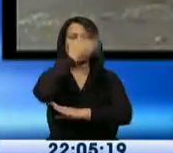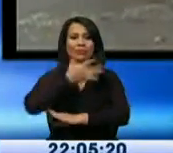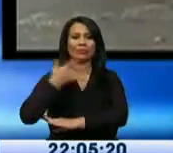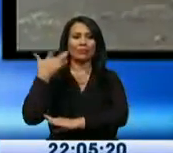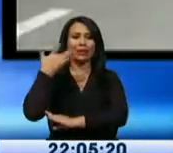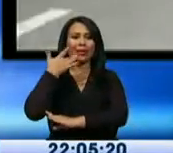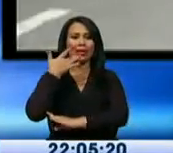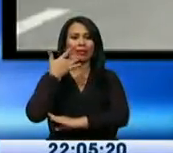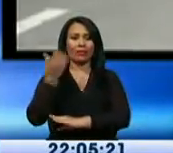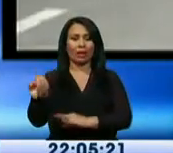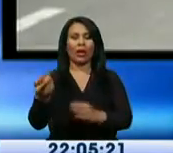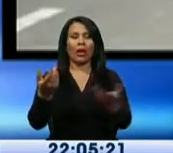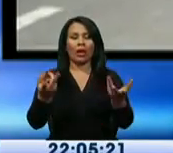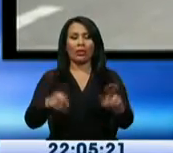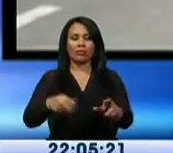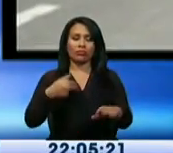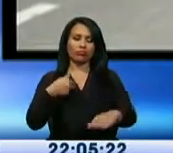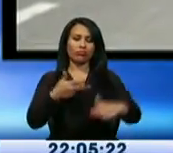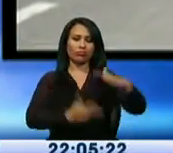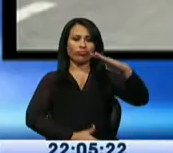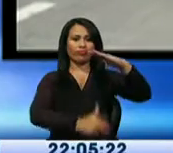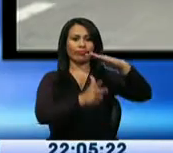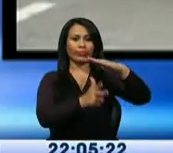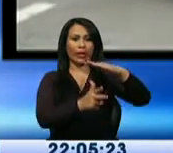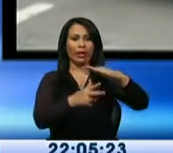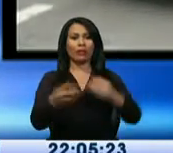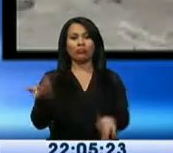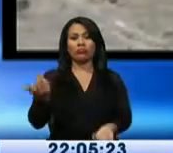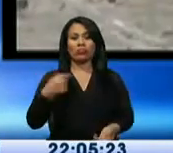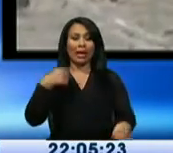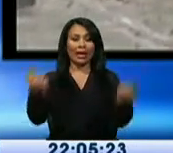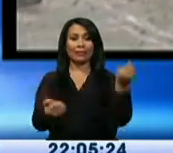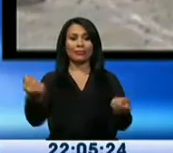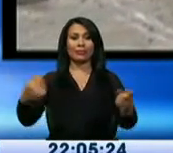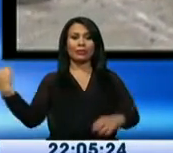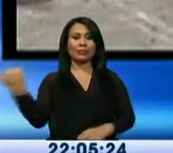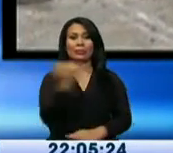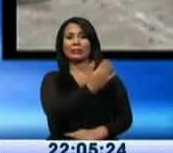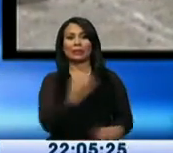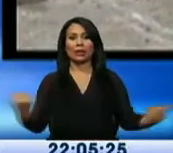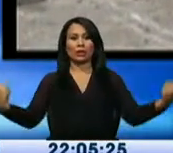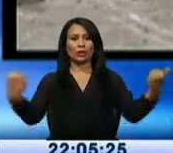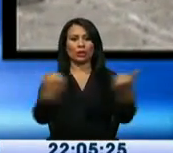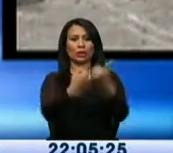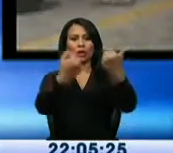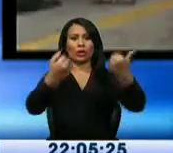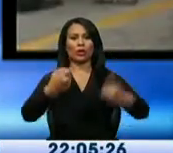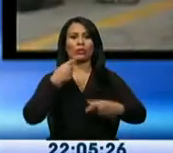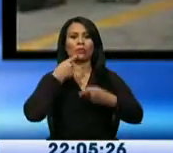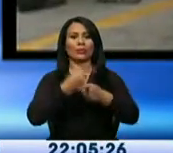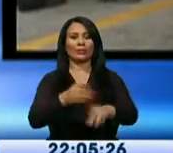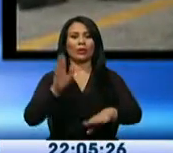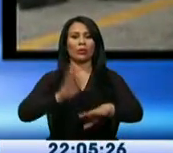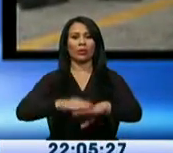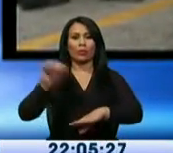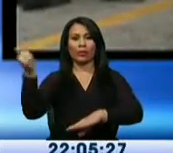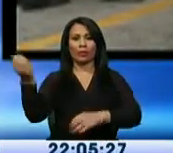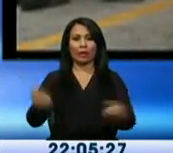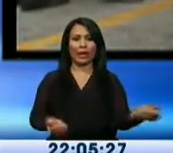velocidad, justo estaba parado ahí. Y presenté lo que el camioneta vino rápido, o sea, la camioneta se abrió. Él le cogió el carro venía bien, el